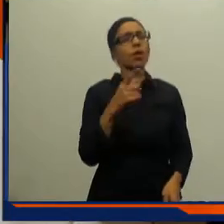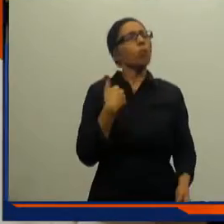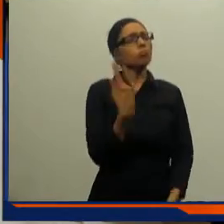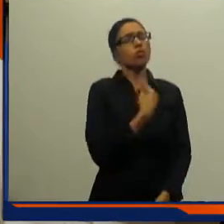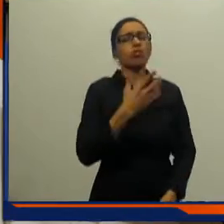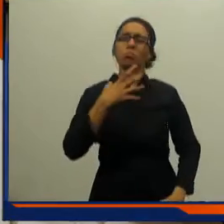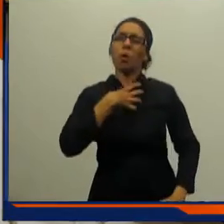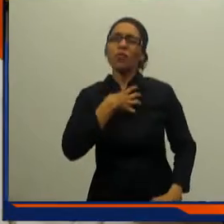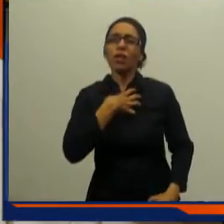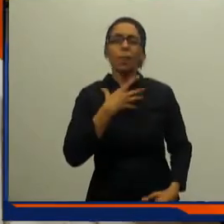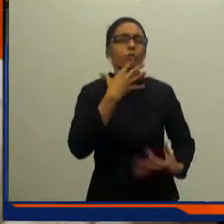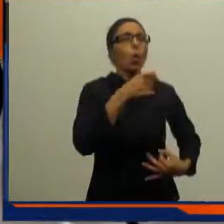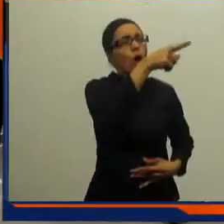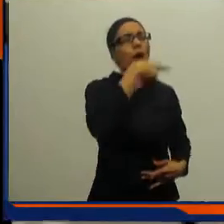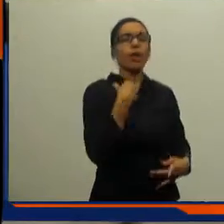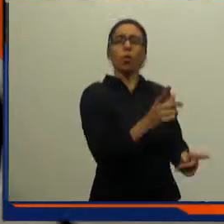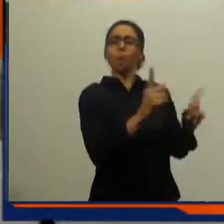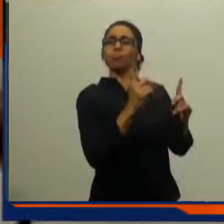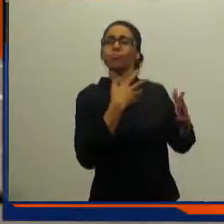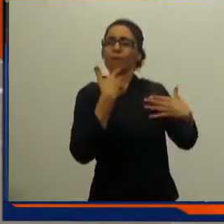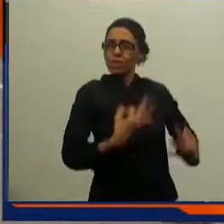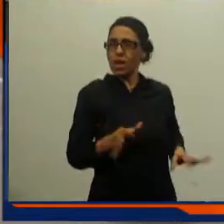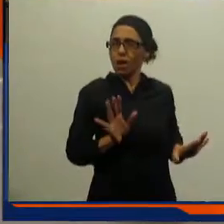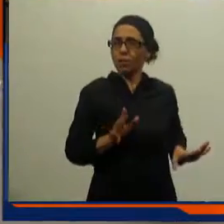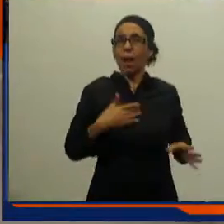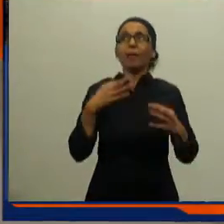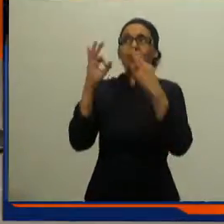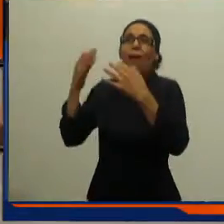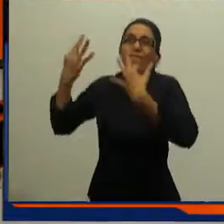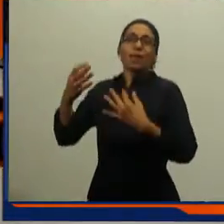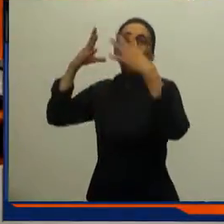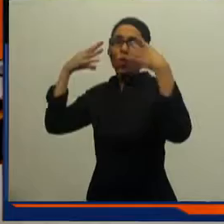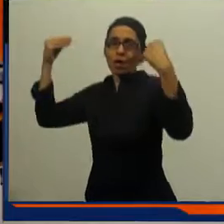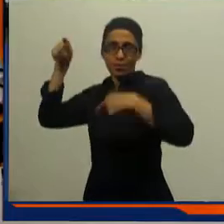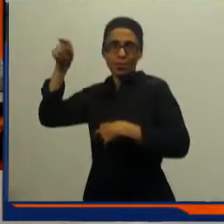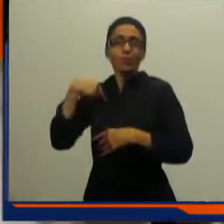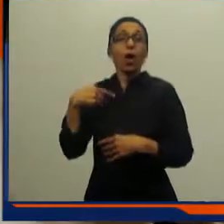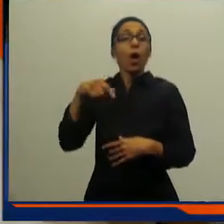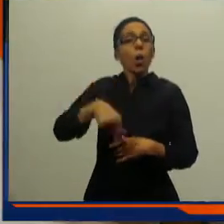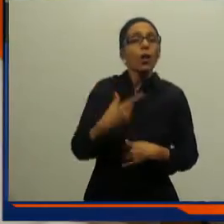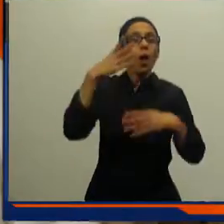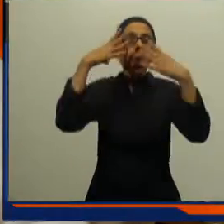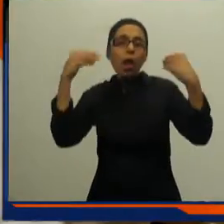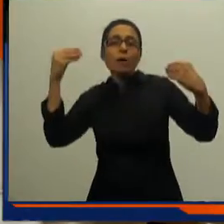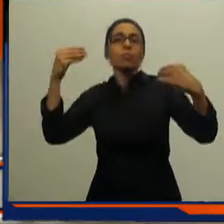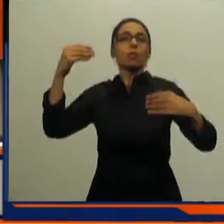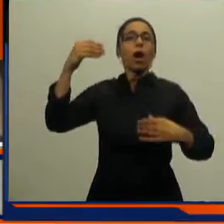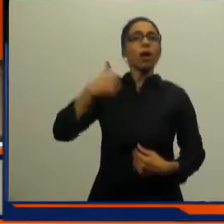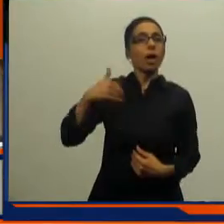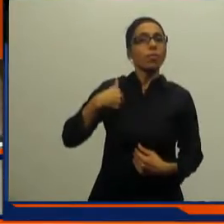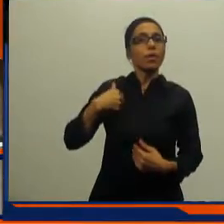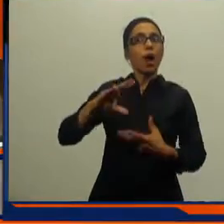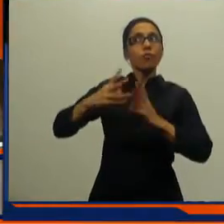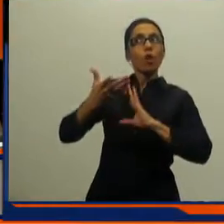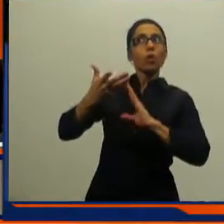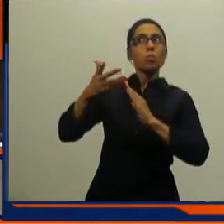la preparación indicada para llegar bien al Mundial. Hoy Holanda, Argentina son equipos que quizás, tanto técnica, táctica y